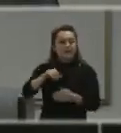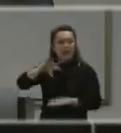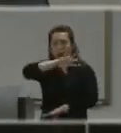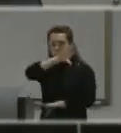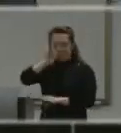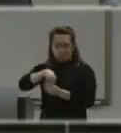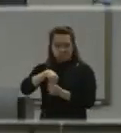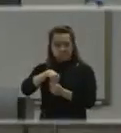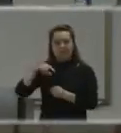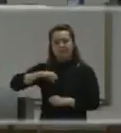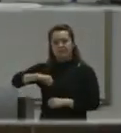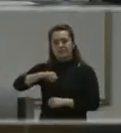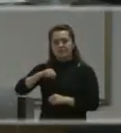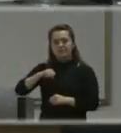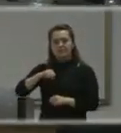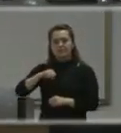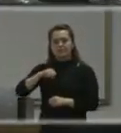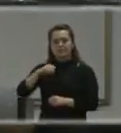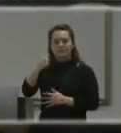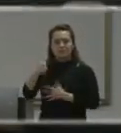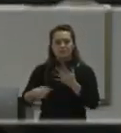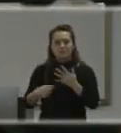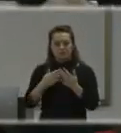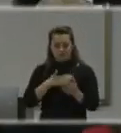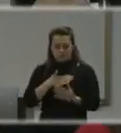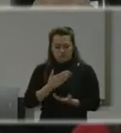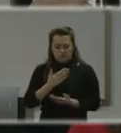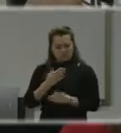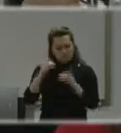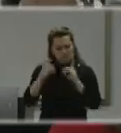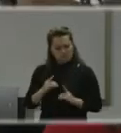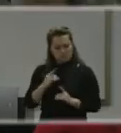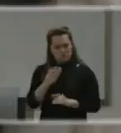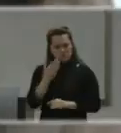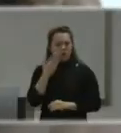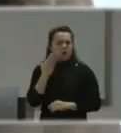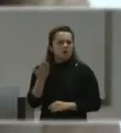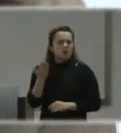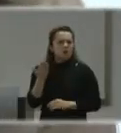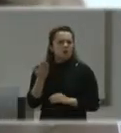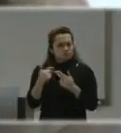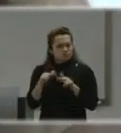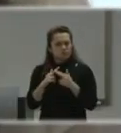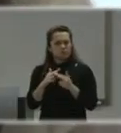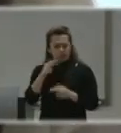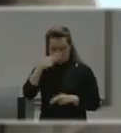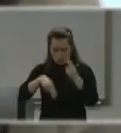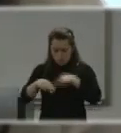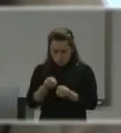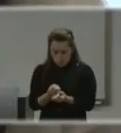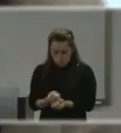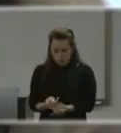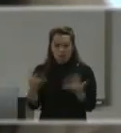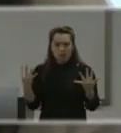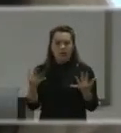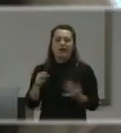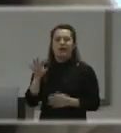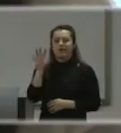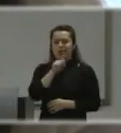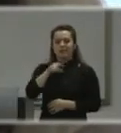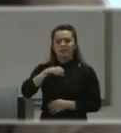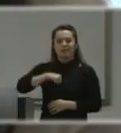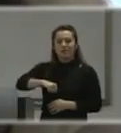tienen que ver con decidir cuándo y cuántos hijos quiero tener. Sí. Y dentro de esos está el